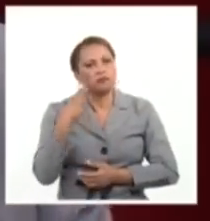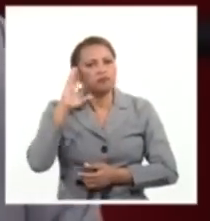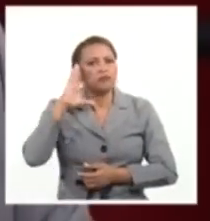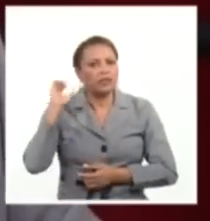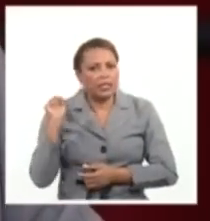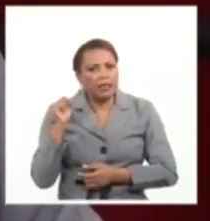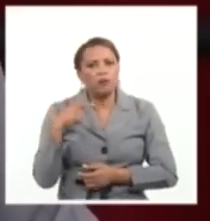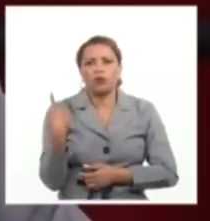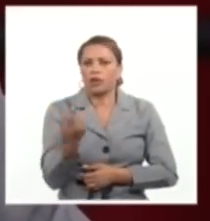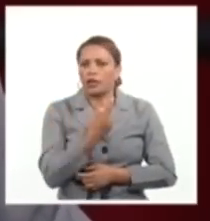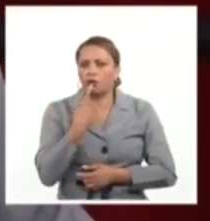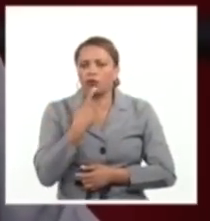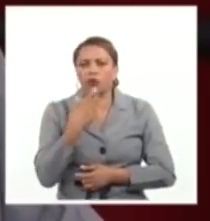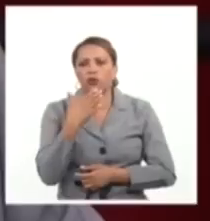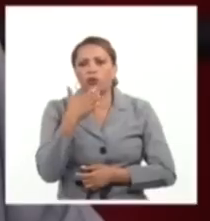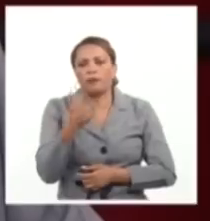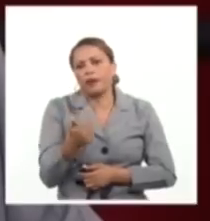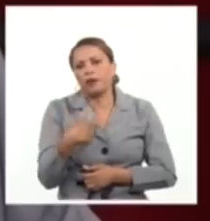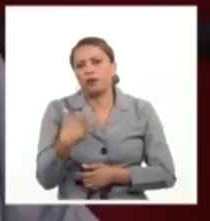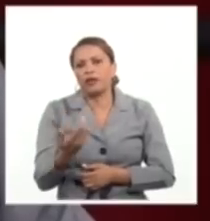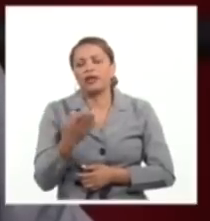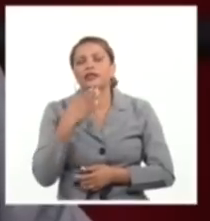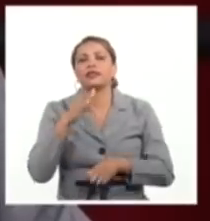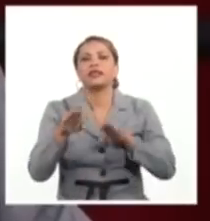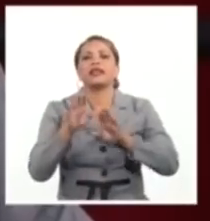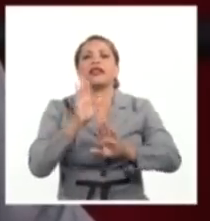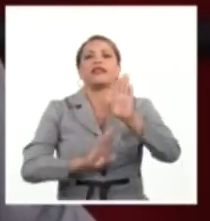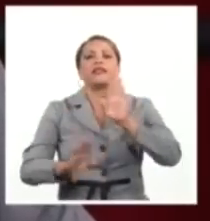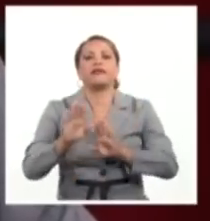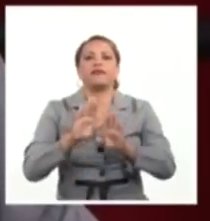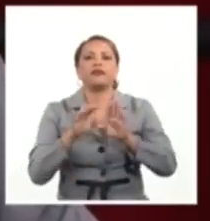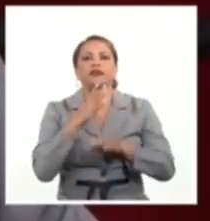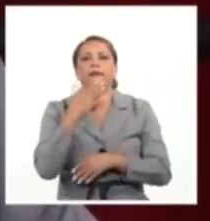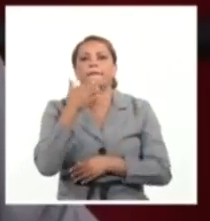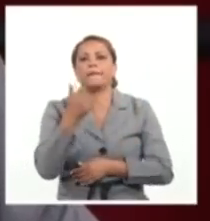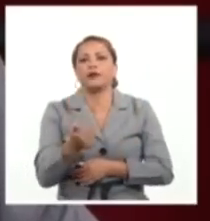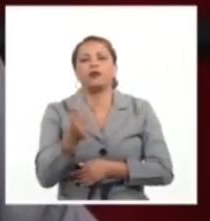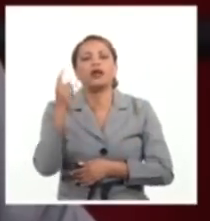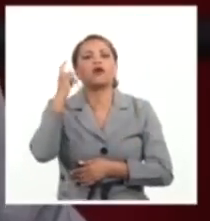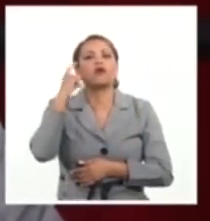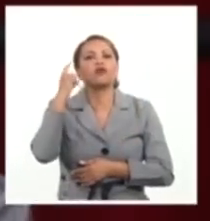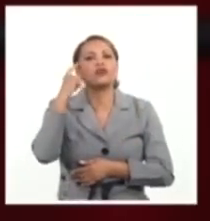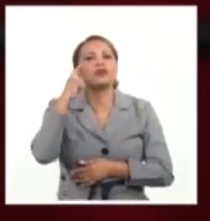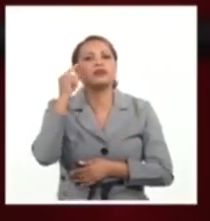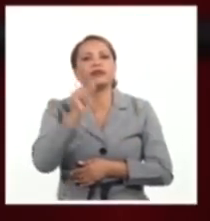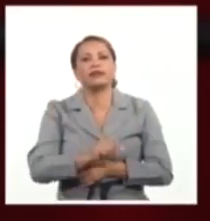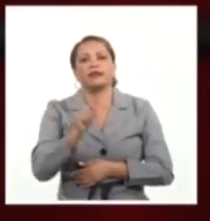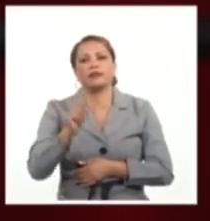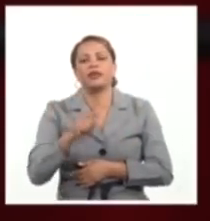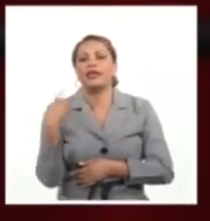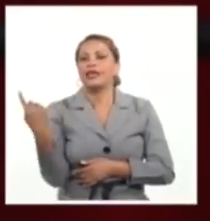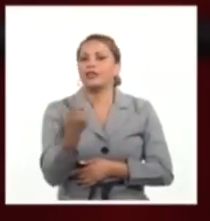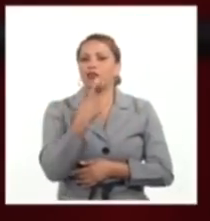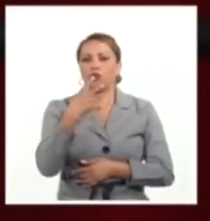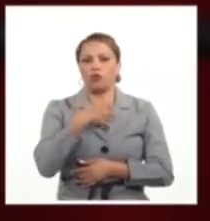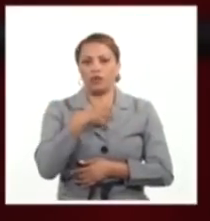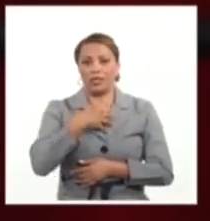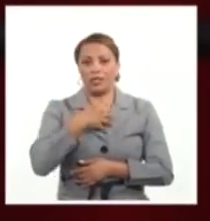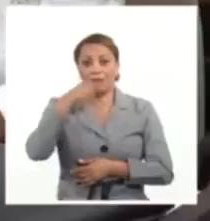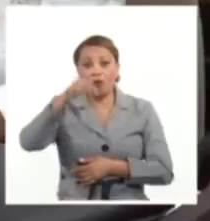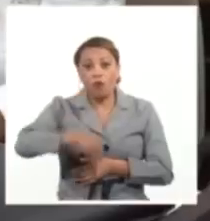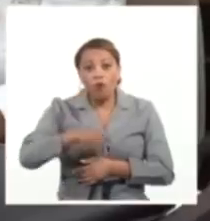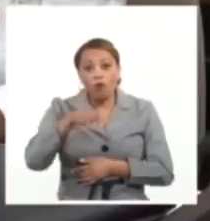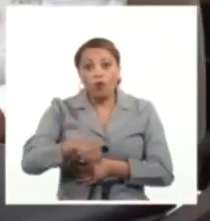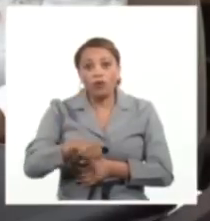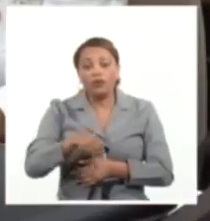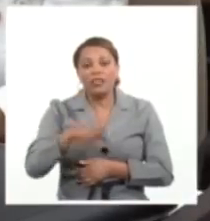que no habrá mayor garantía para su sostenimiento y defensa que la conciencia ciudadana de que todo lo que tenemos hoy